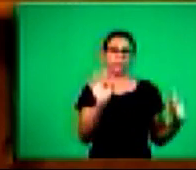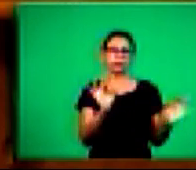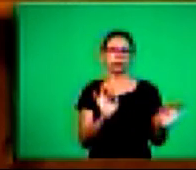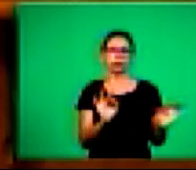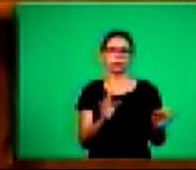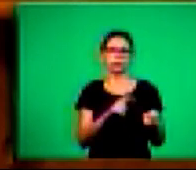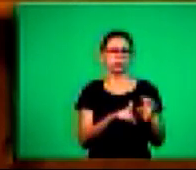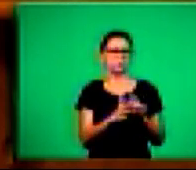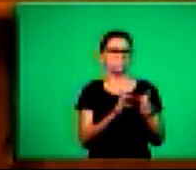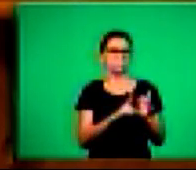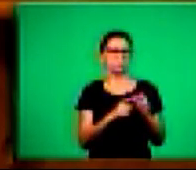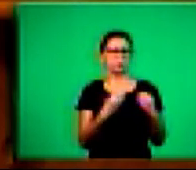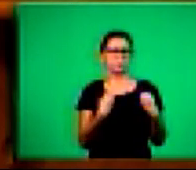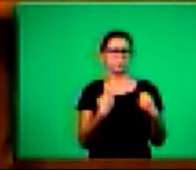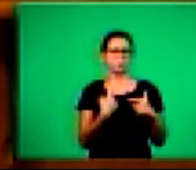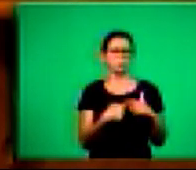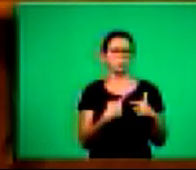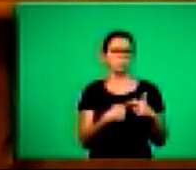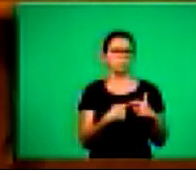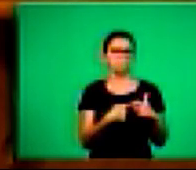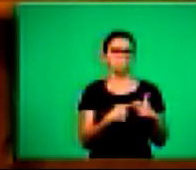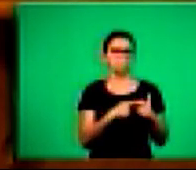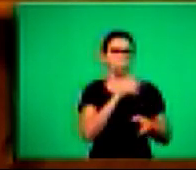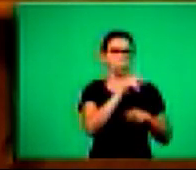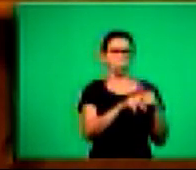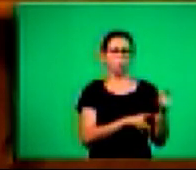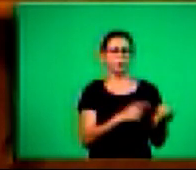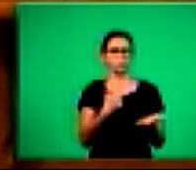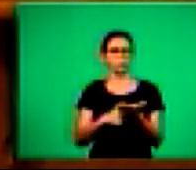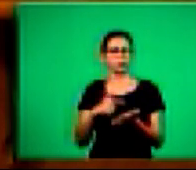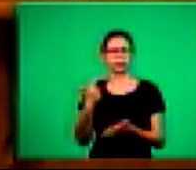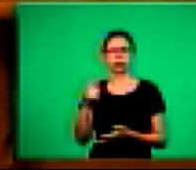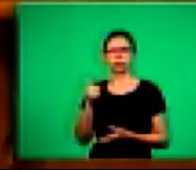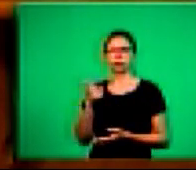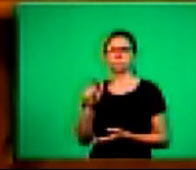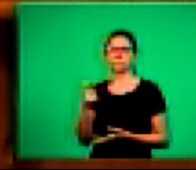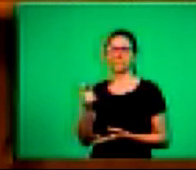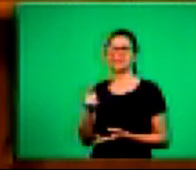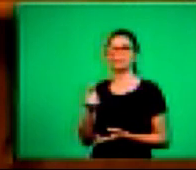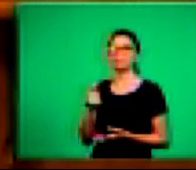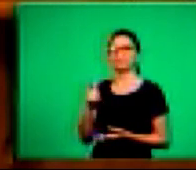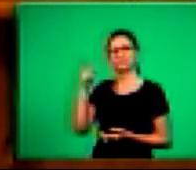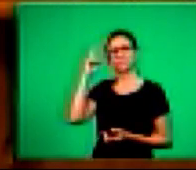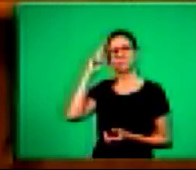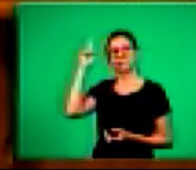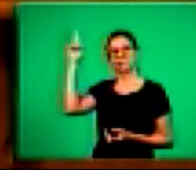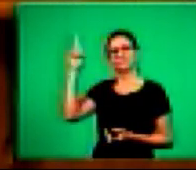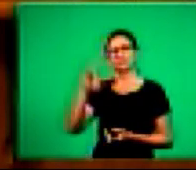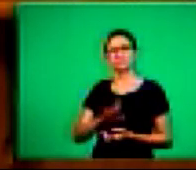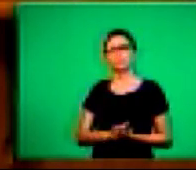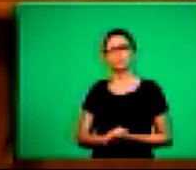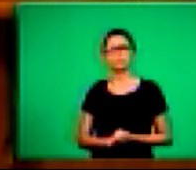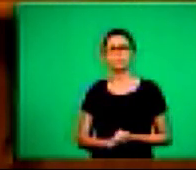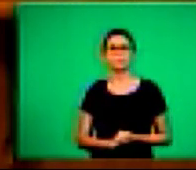profético entonces la biblia ella está preocupada fundamentalmente en